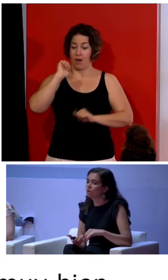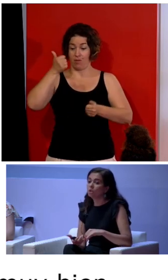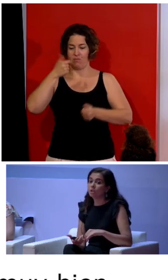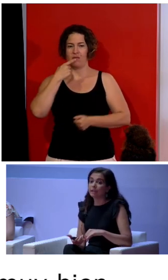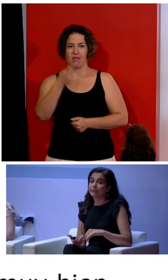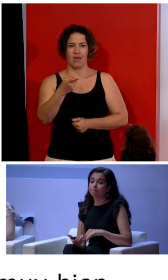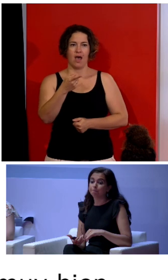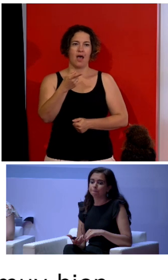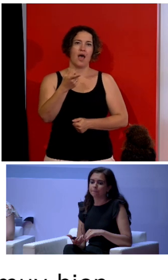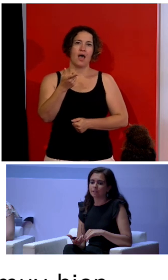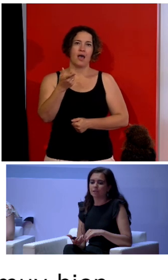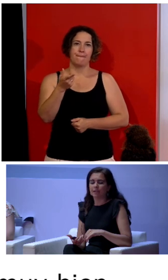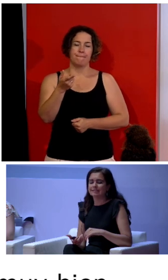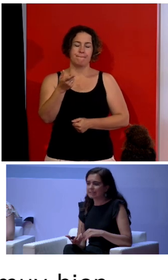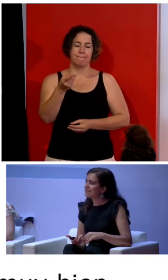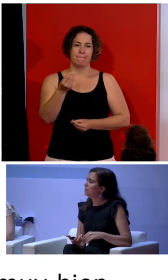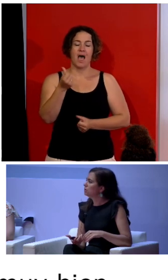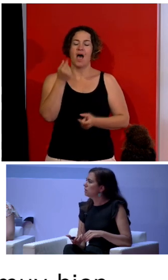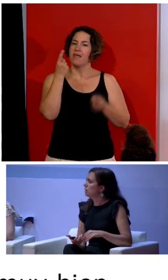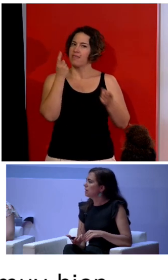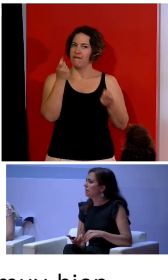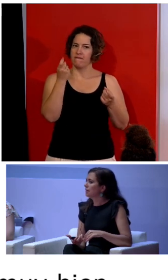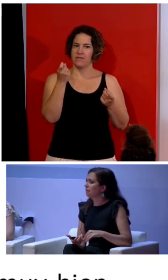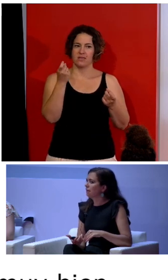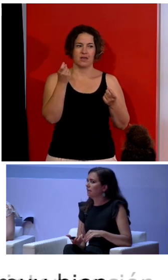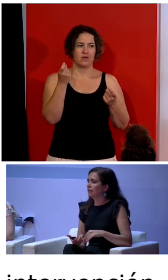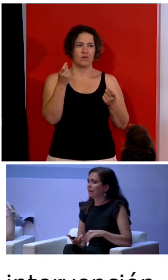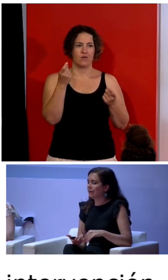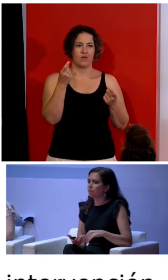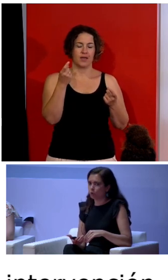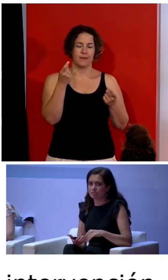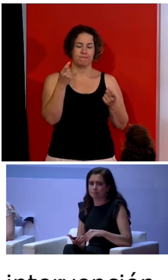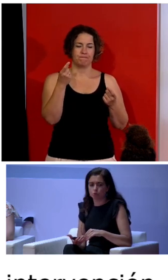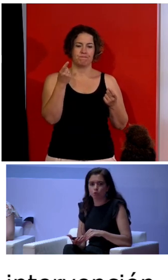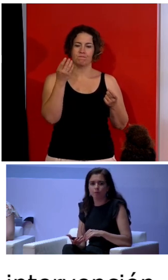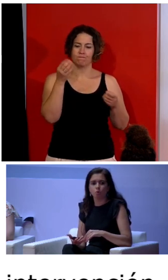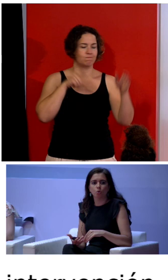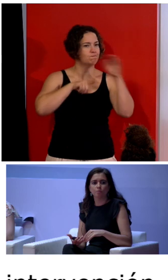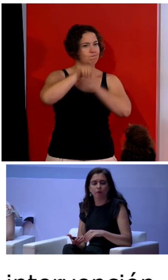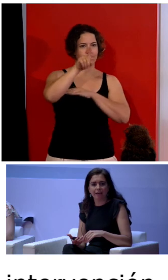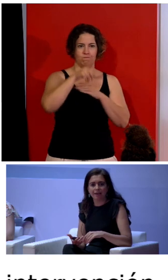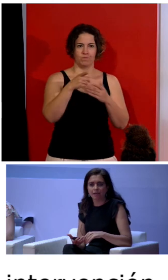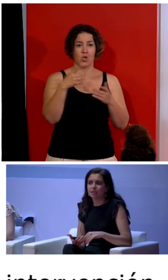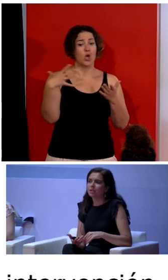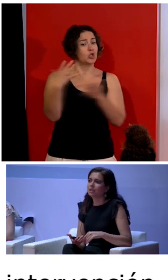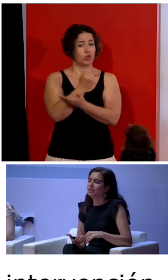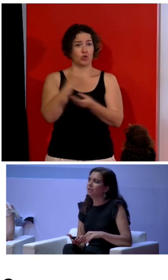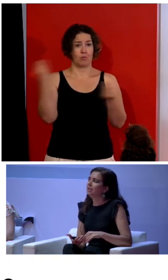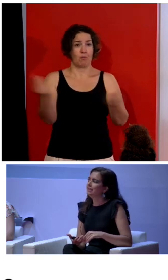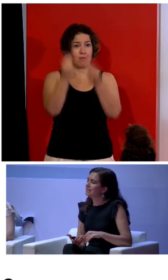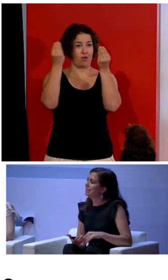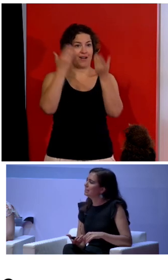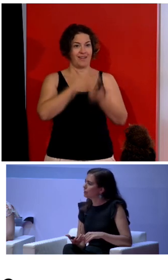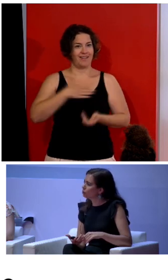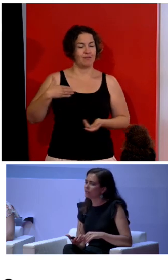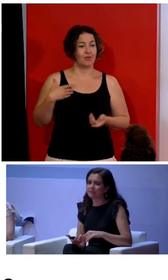¿no? Es necesario que progresemos, todos queremos mejorar y